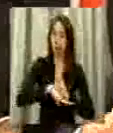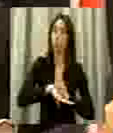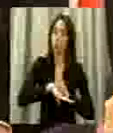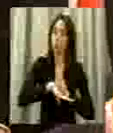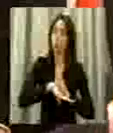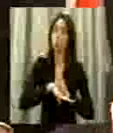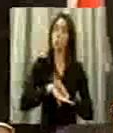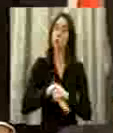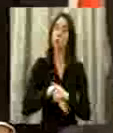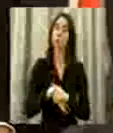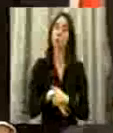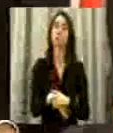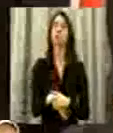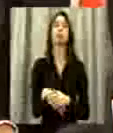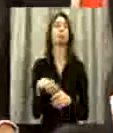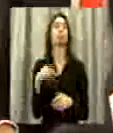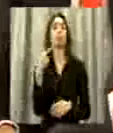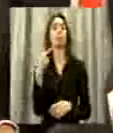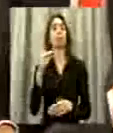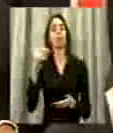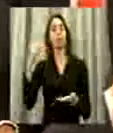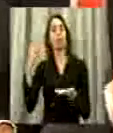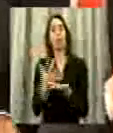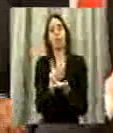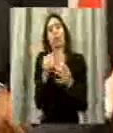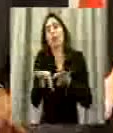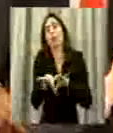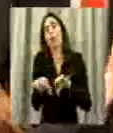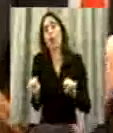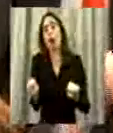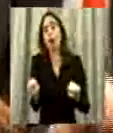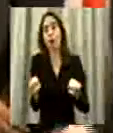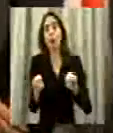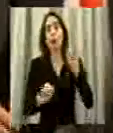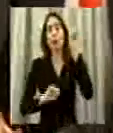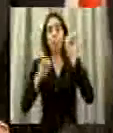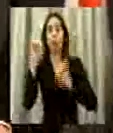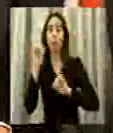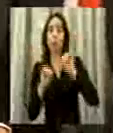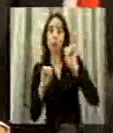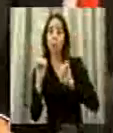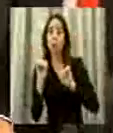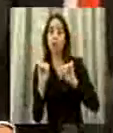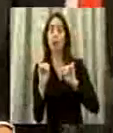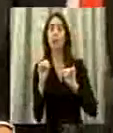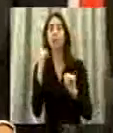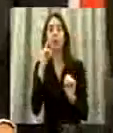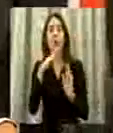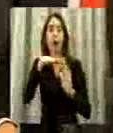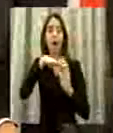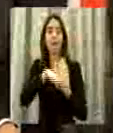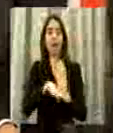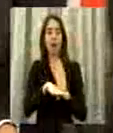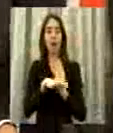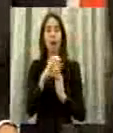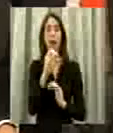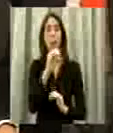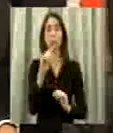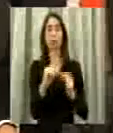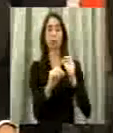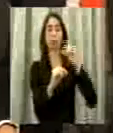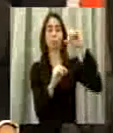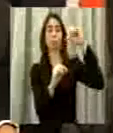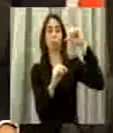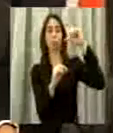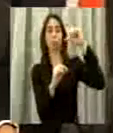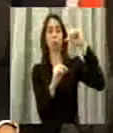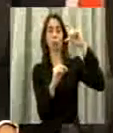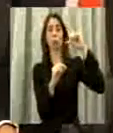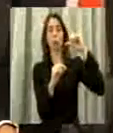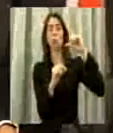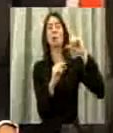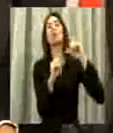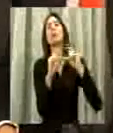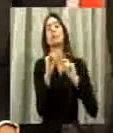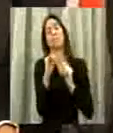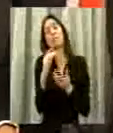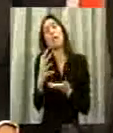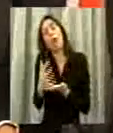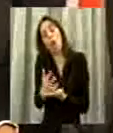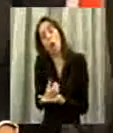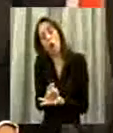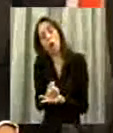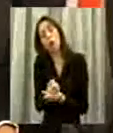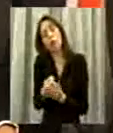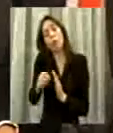que no logramos un acuerdo político para poder bajar la tasa más alta, la tasa marginal más alta, pero sí